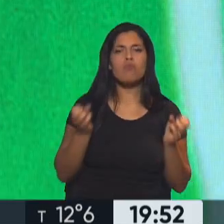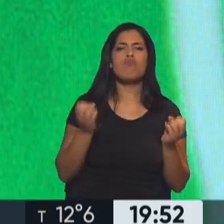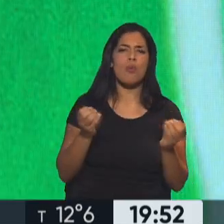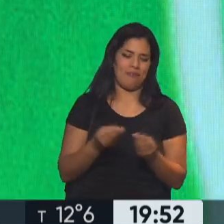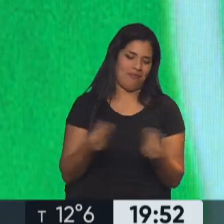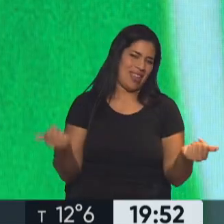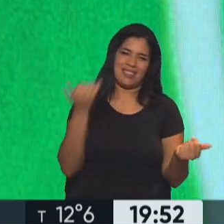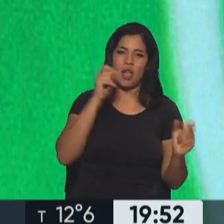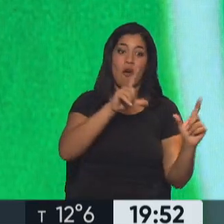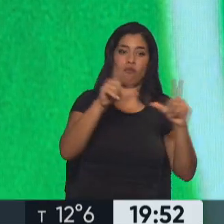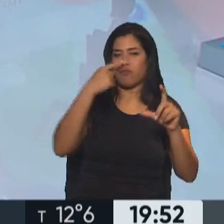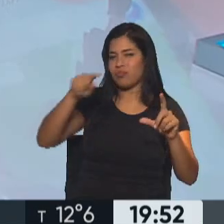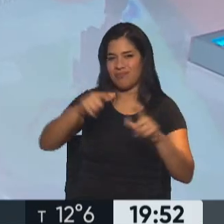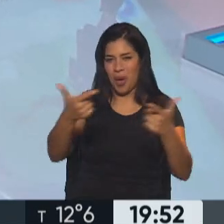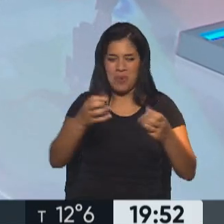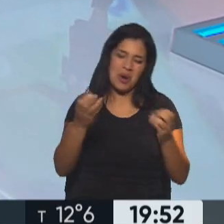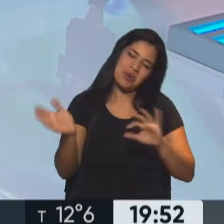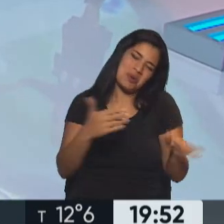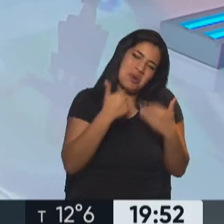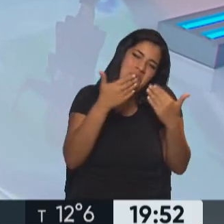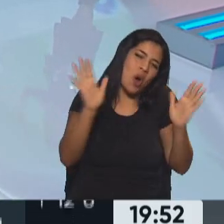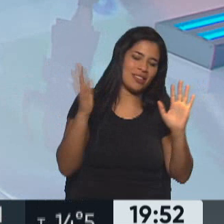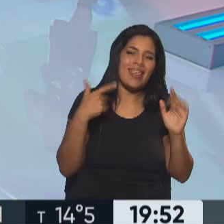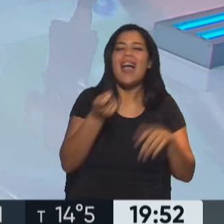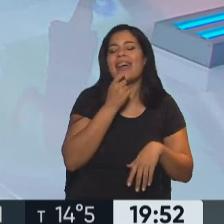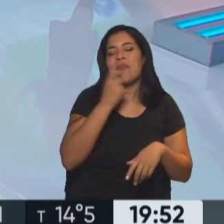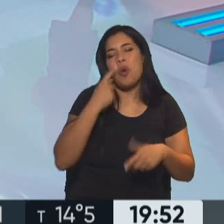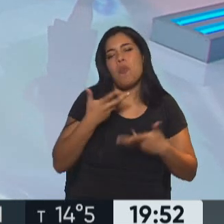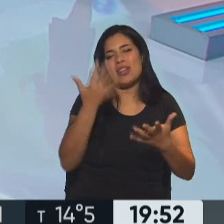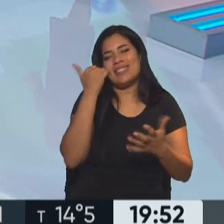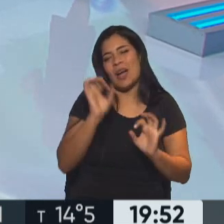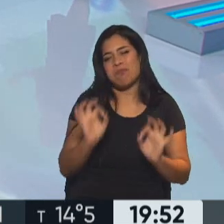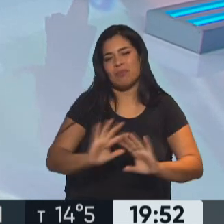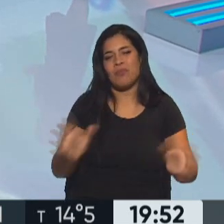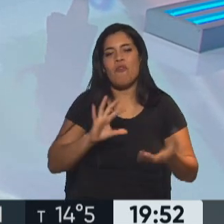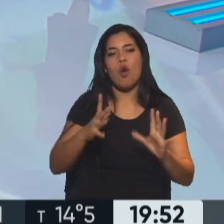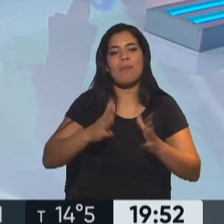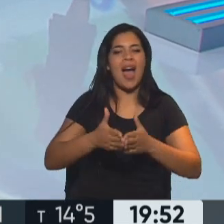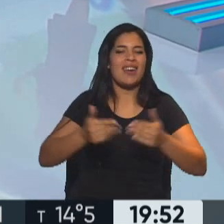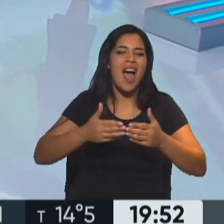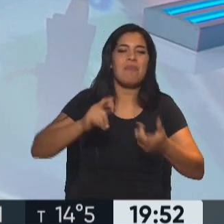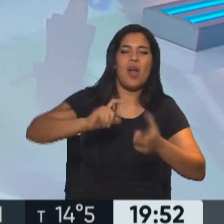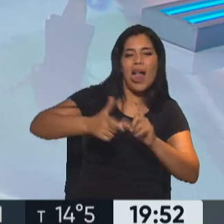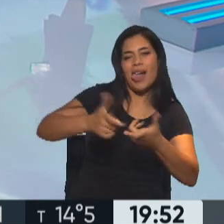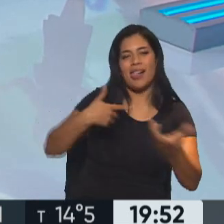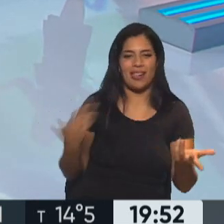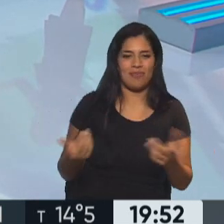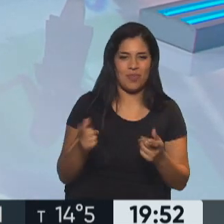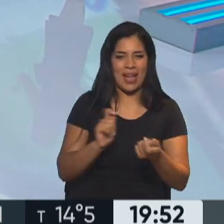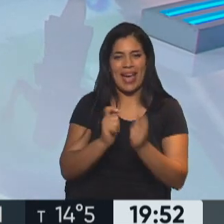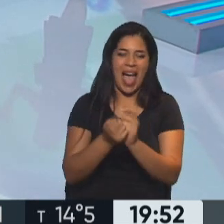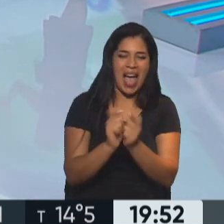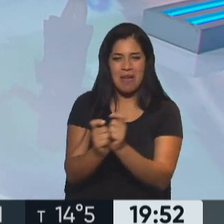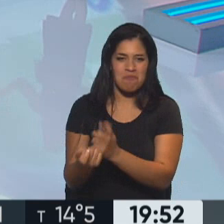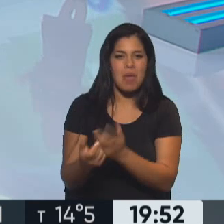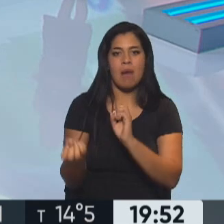Pero por lo menos lo gráfico y el ejemplo lo acercamos para que le dé un poco más de dinamismo, en todo caso, a esta red tan usada, de mensajería